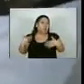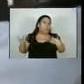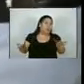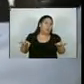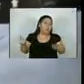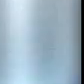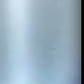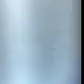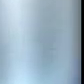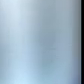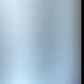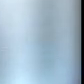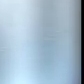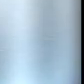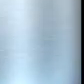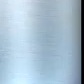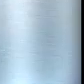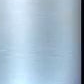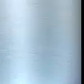para el tercero, ¿verdad?